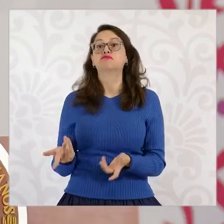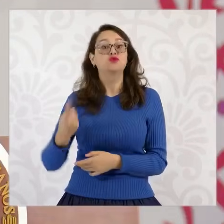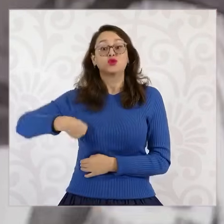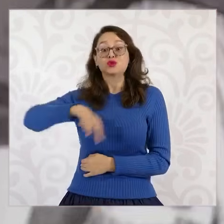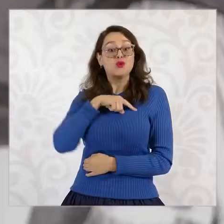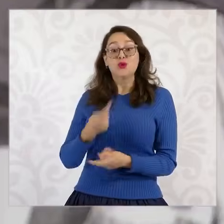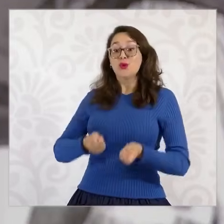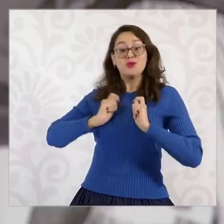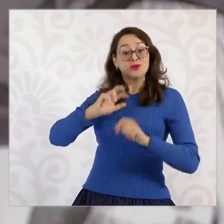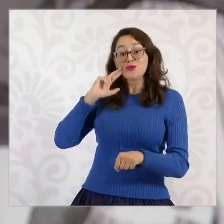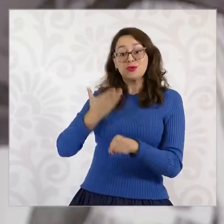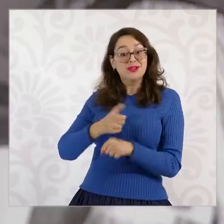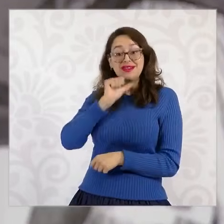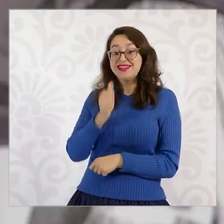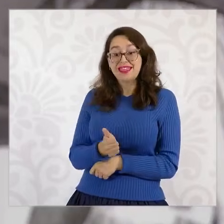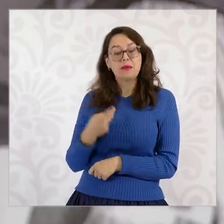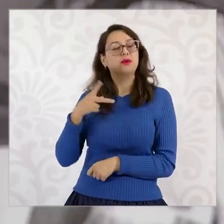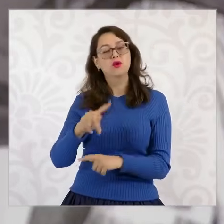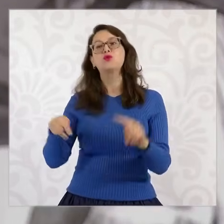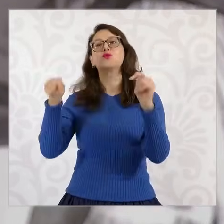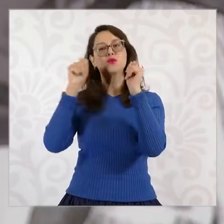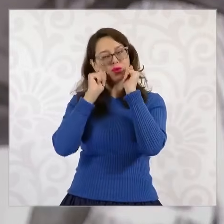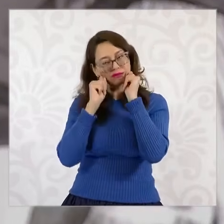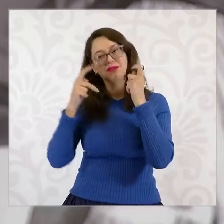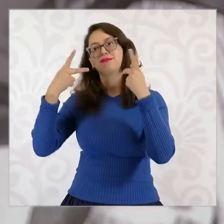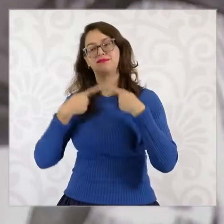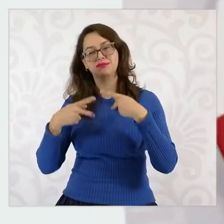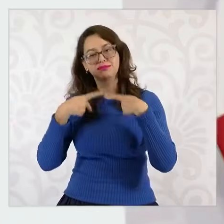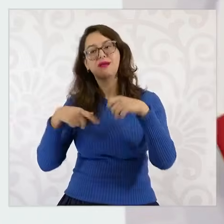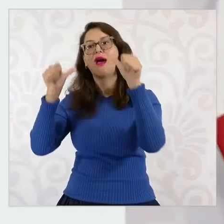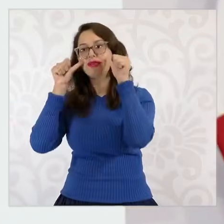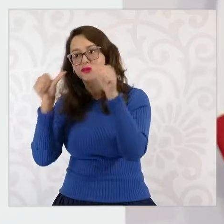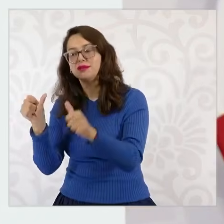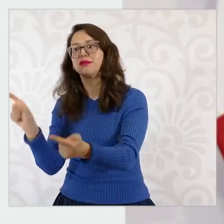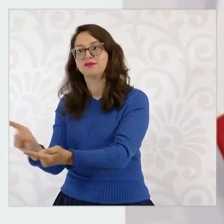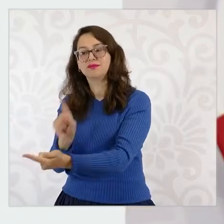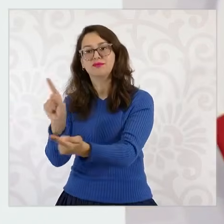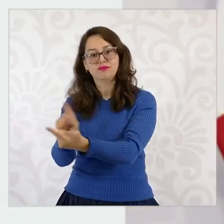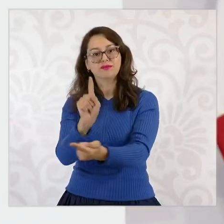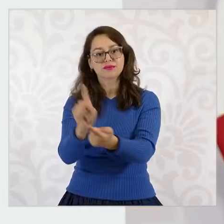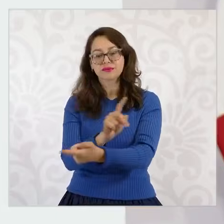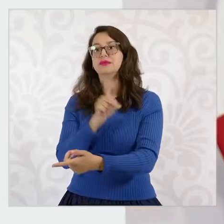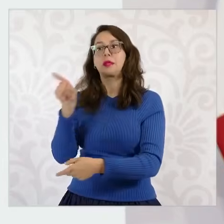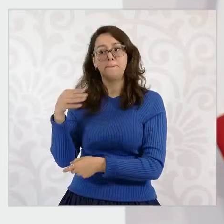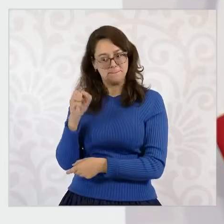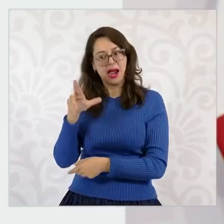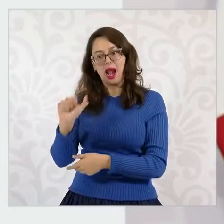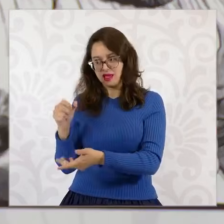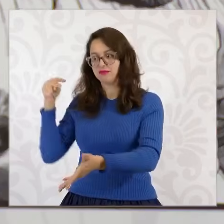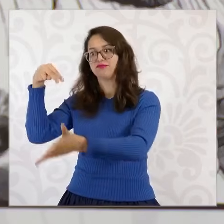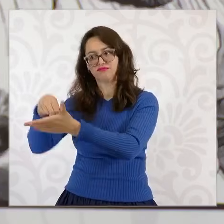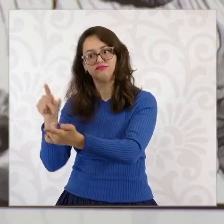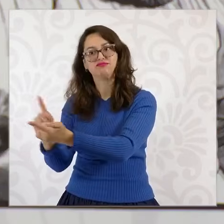que ver con el gobierno del estado, ella personalmente se fue a atender a la gente, estuvo en comunicación con Jesús Esteva todo el tiempo